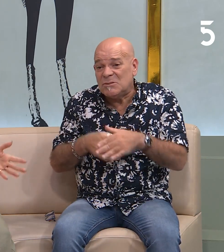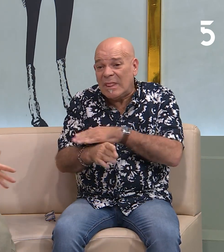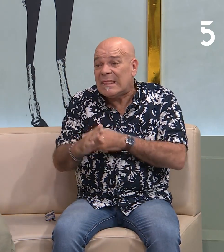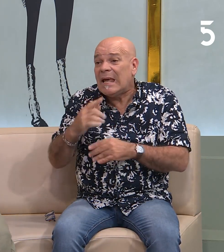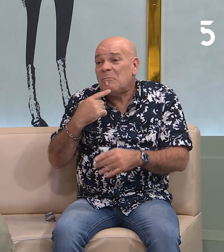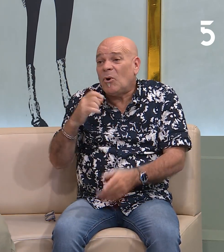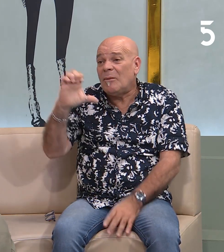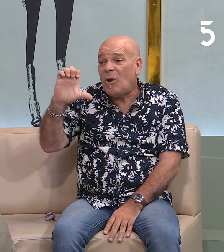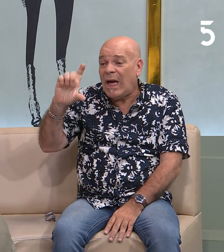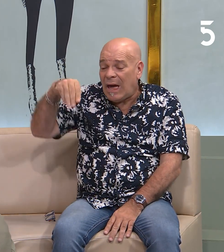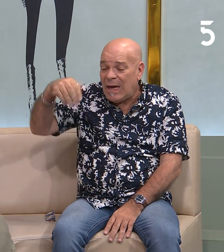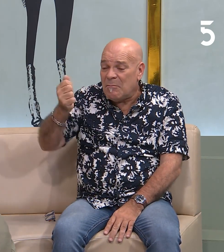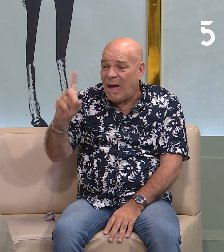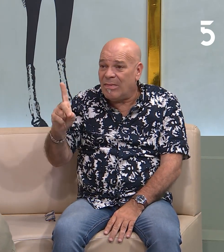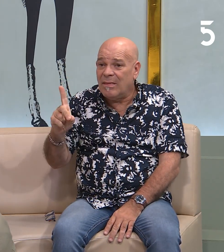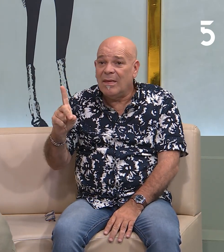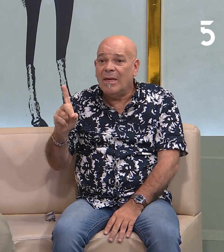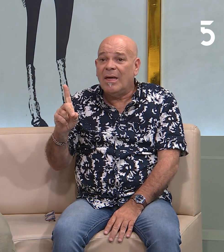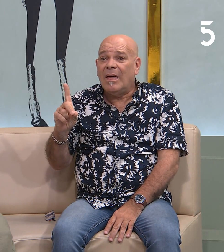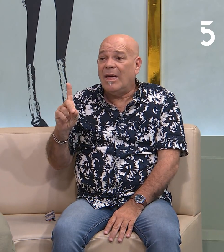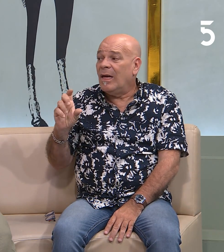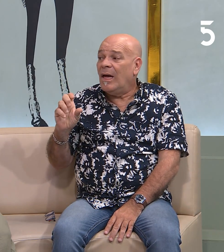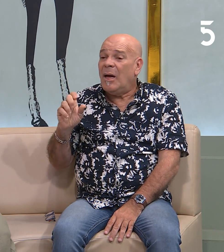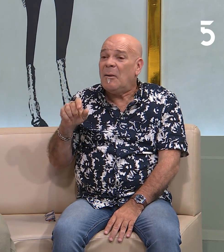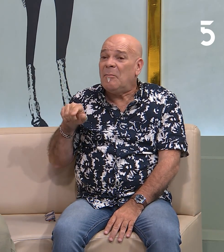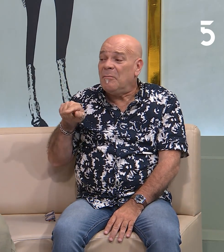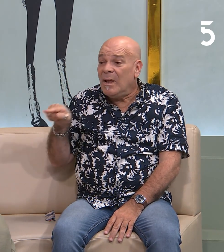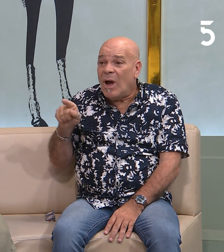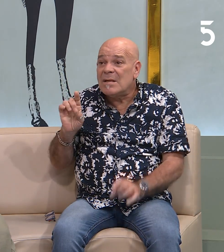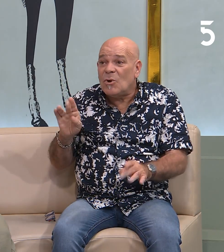a aprender, yo trabajé en el MAD.